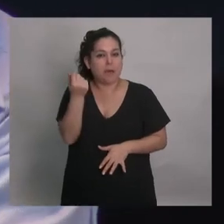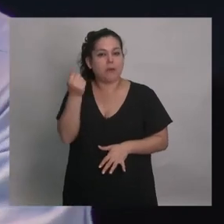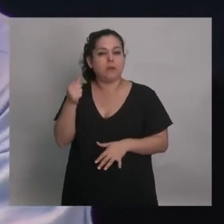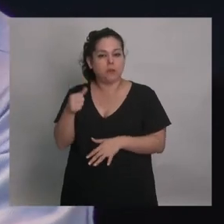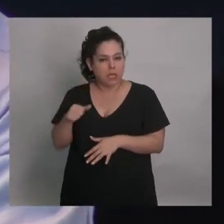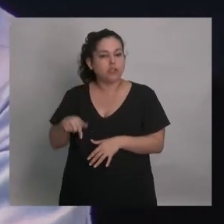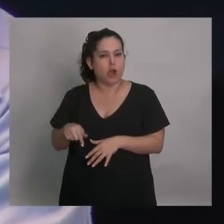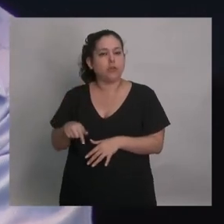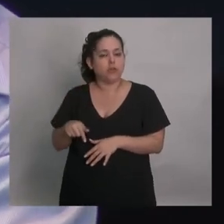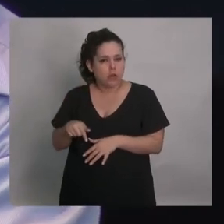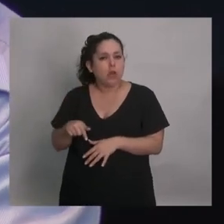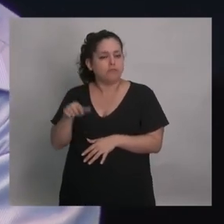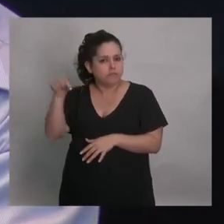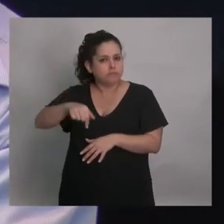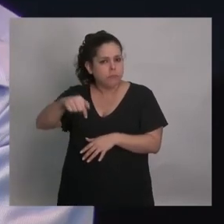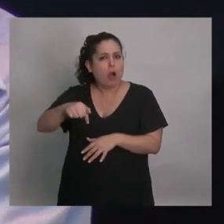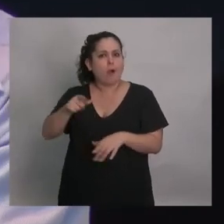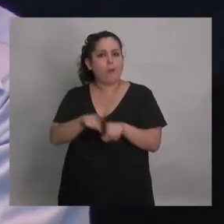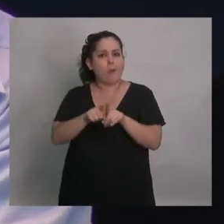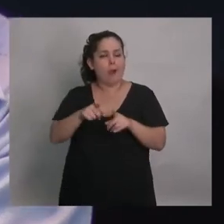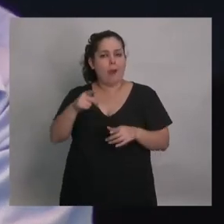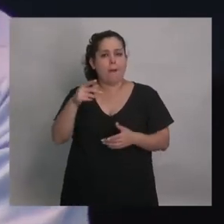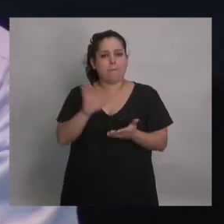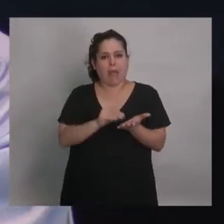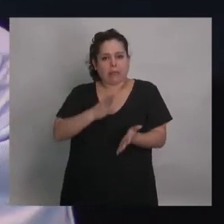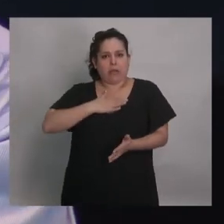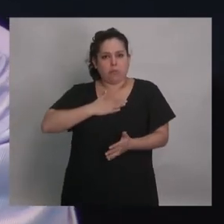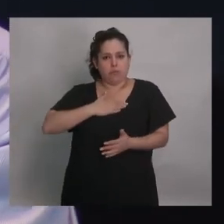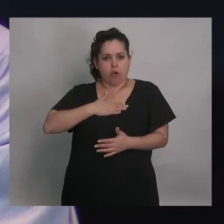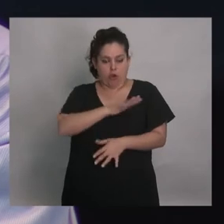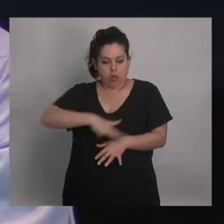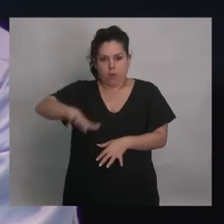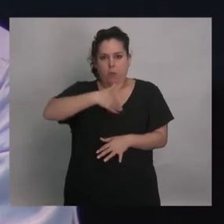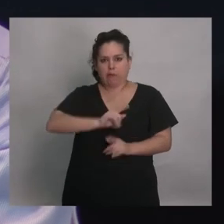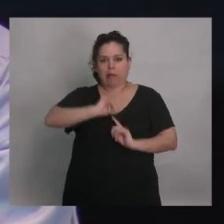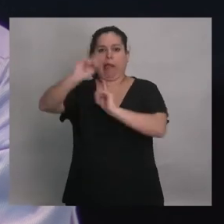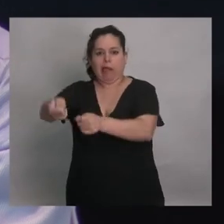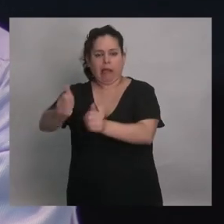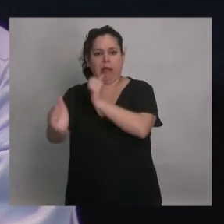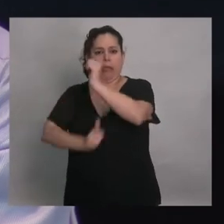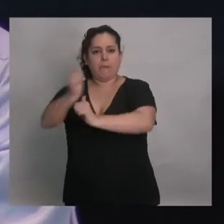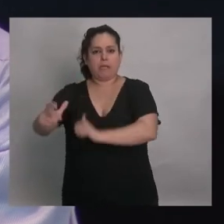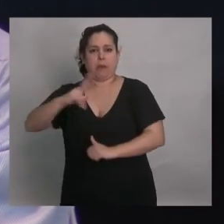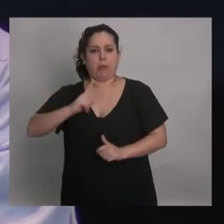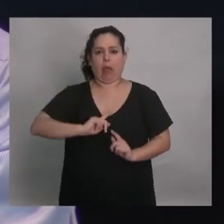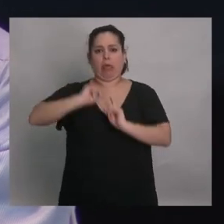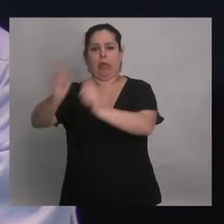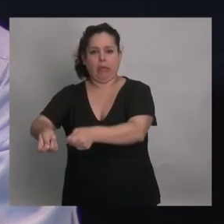privatizaciones es entregar el patrimonio de los pueblos a mano de las grandes corporaciones